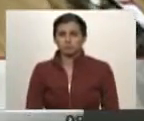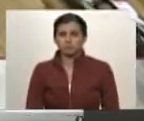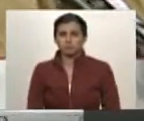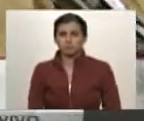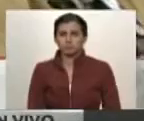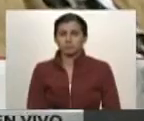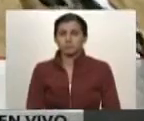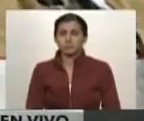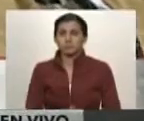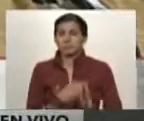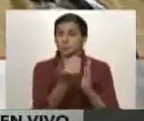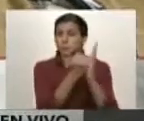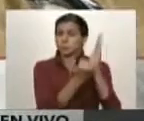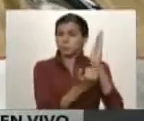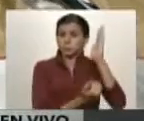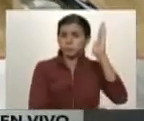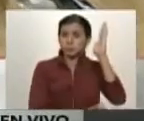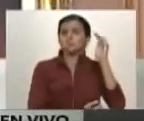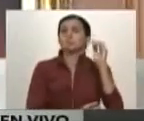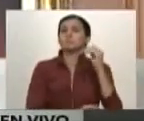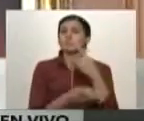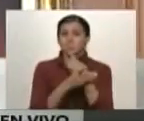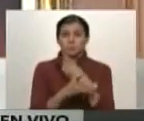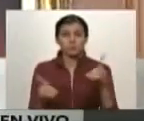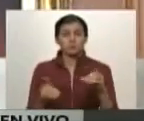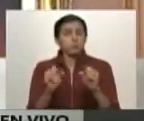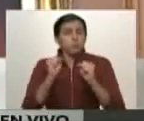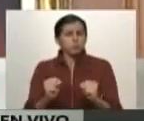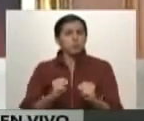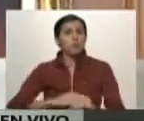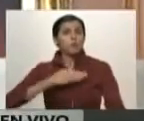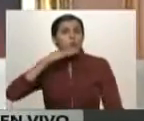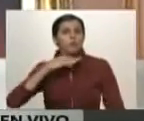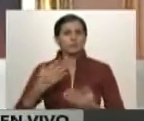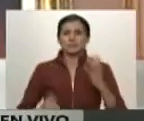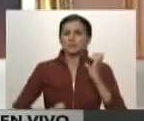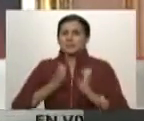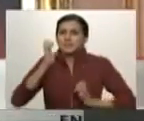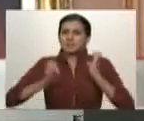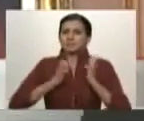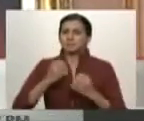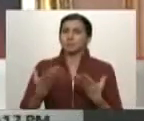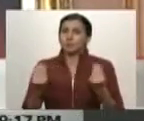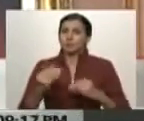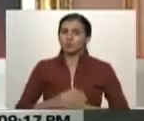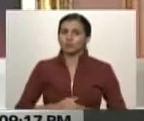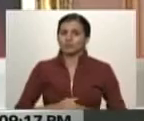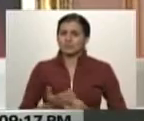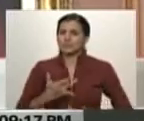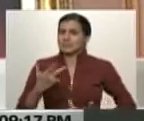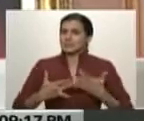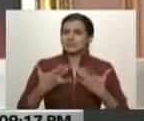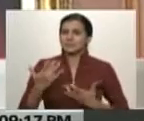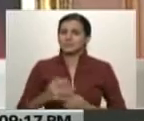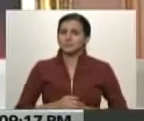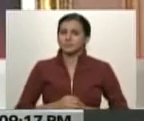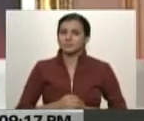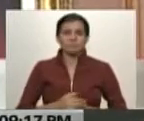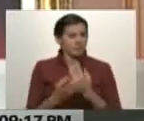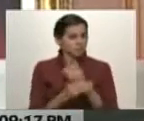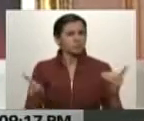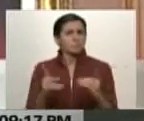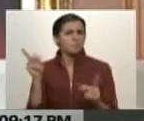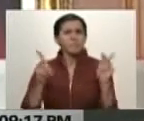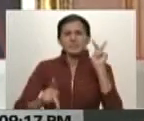una agenda constitucional democrática muy intensa muy viva tiene venezuela establece la democracia